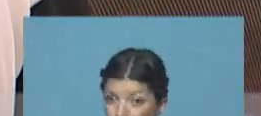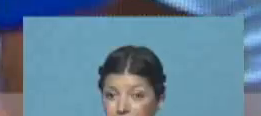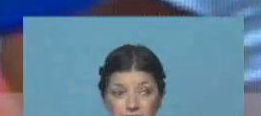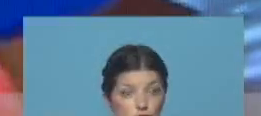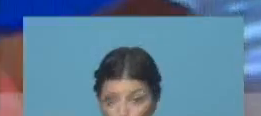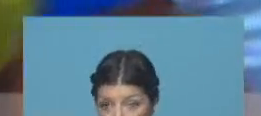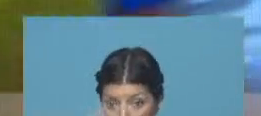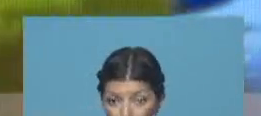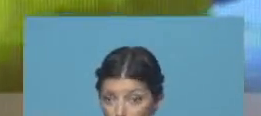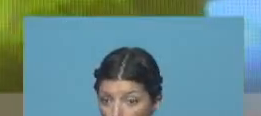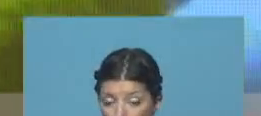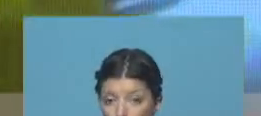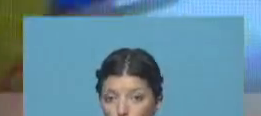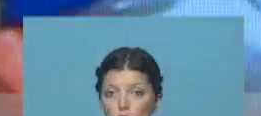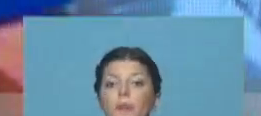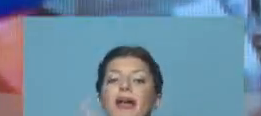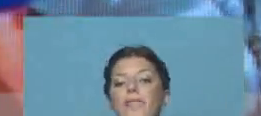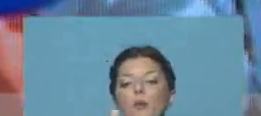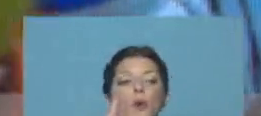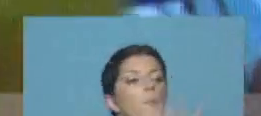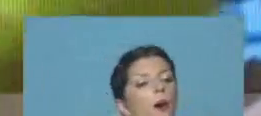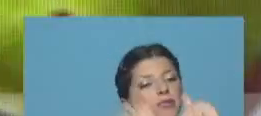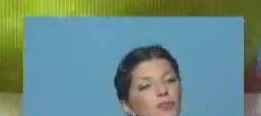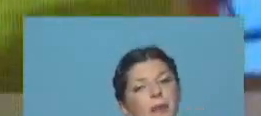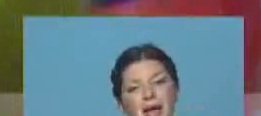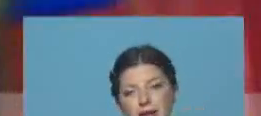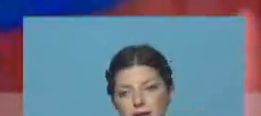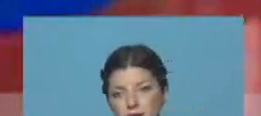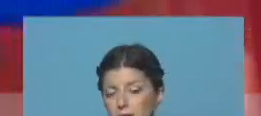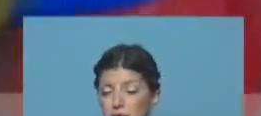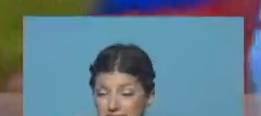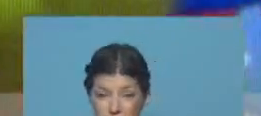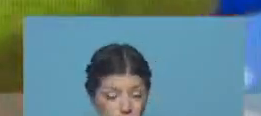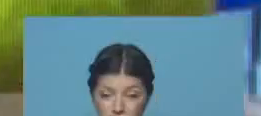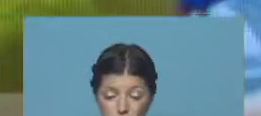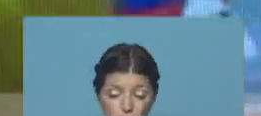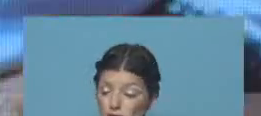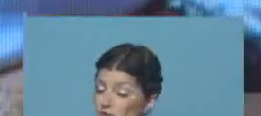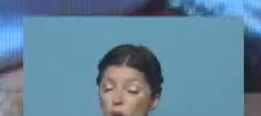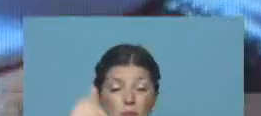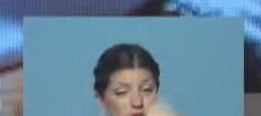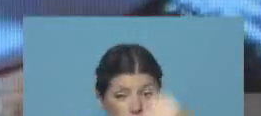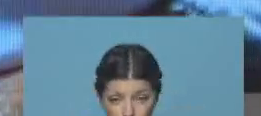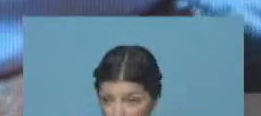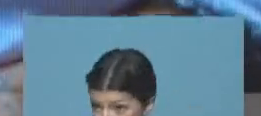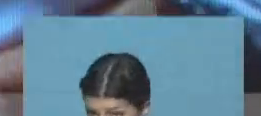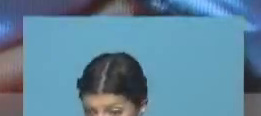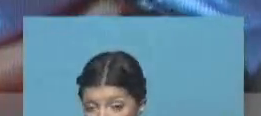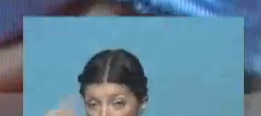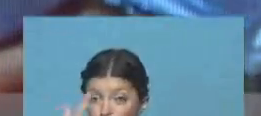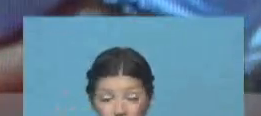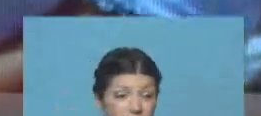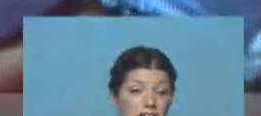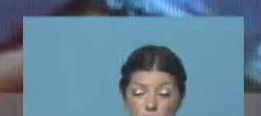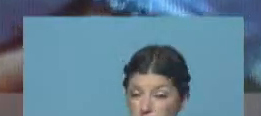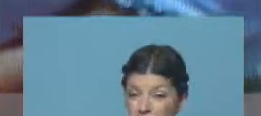bando convoca su elección para ganarla, digamos. Entonces no son elecciones, ni la constituyente chavista, ni lo que se va a votar mañana son elecciones en el sentido